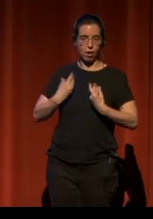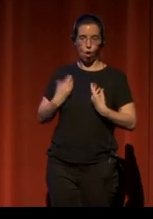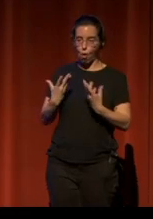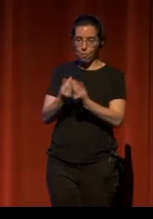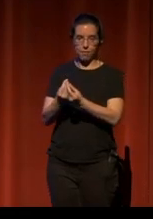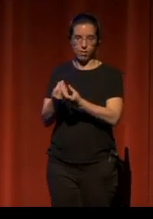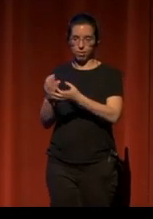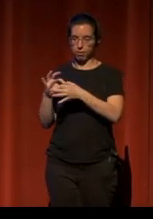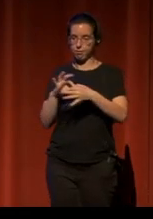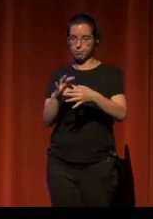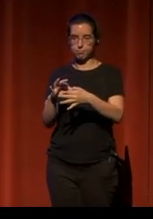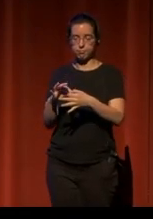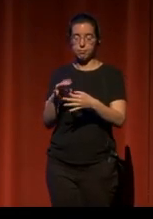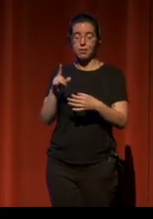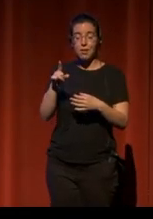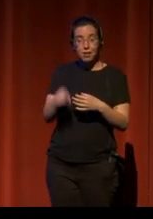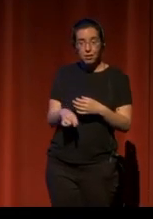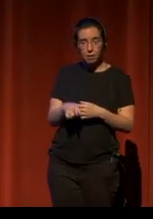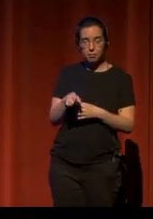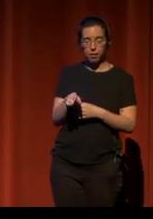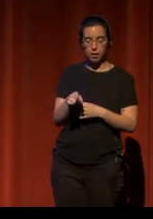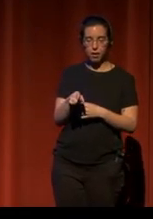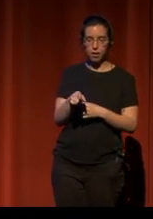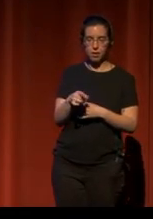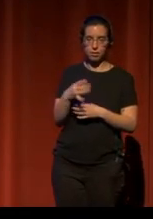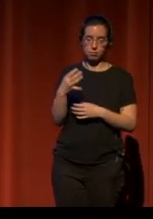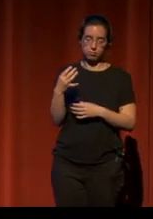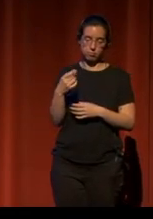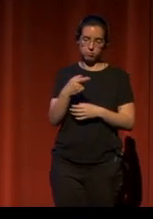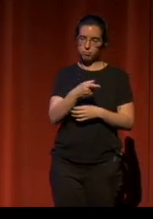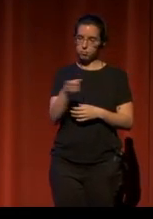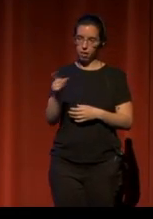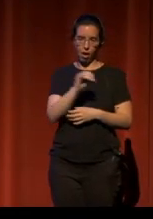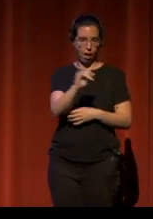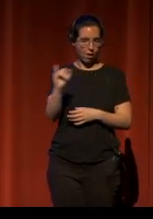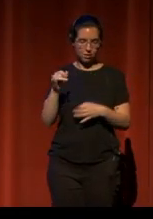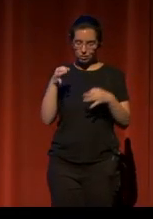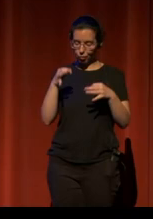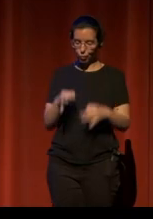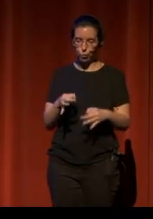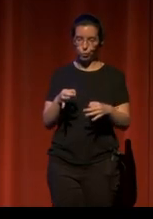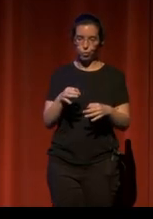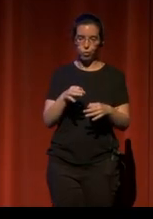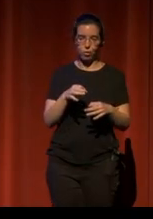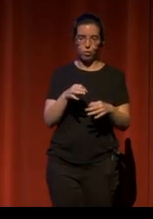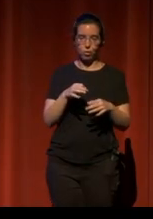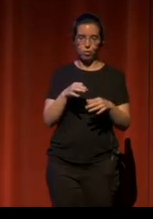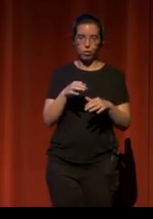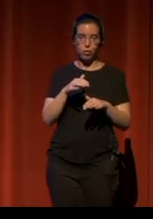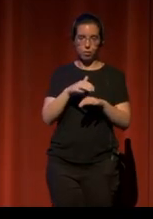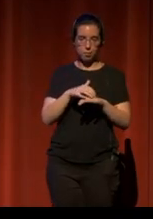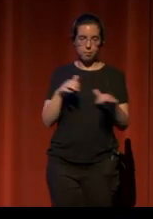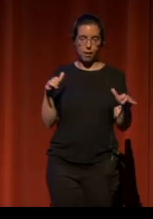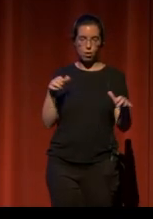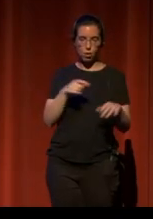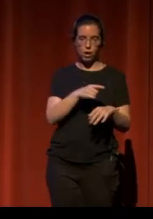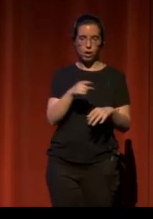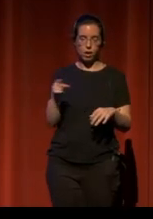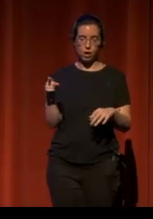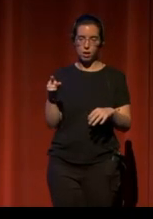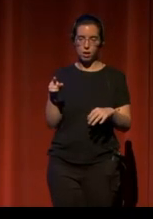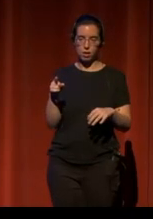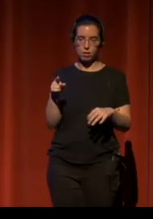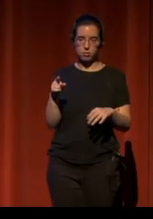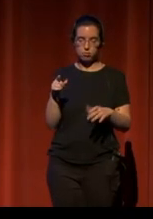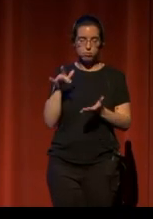no pero también tiene y tenéis y seguro que muchos de trabajo muchos de vosotros lo estáis constantemente